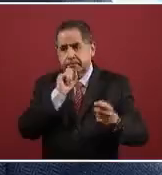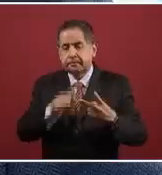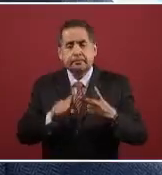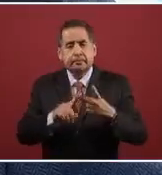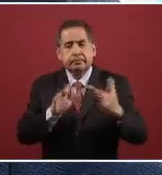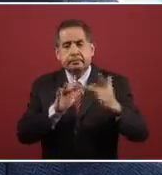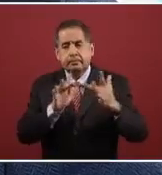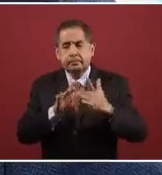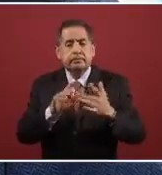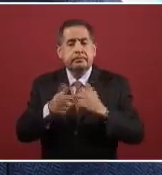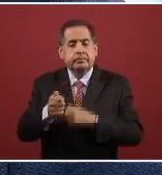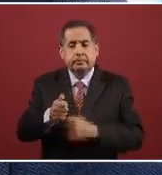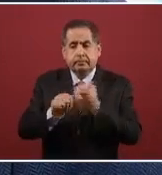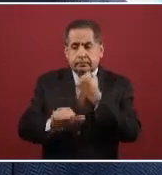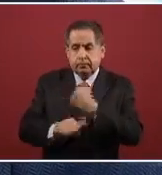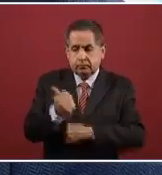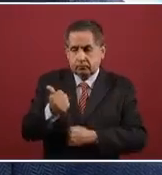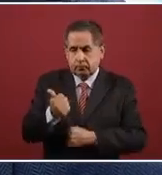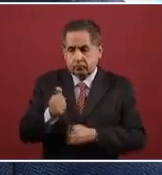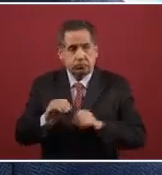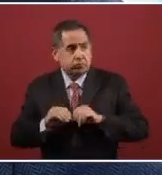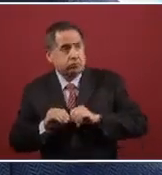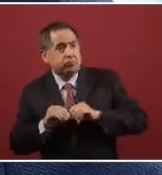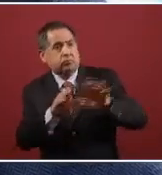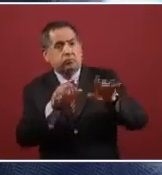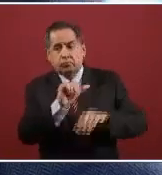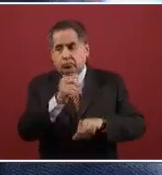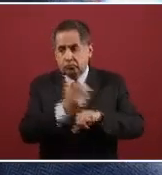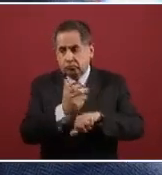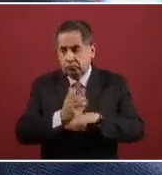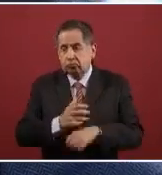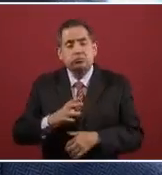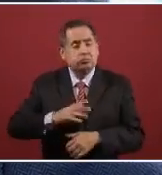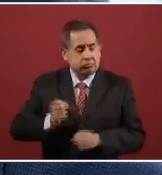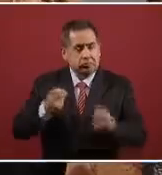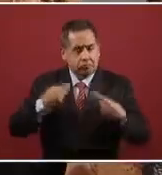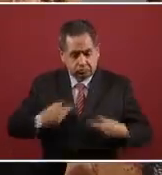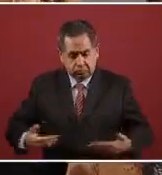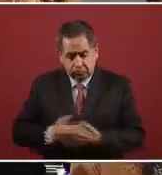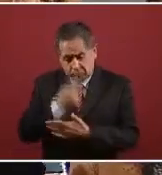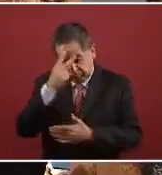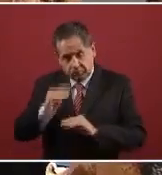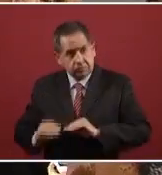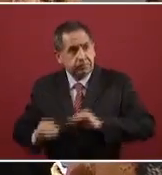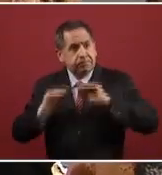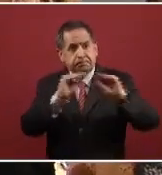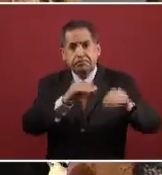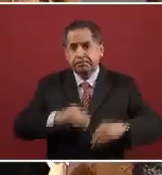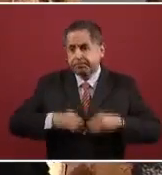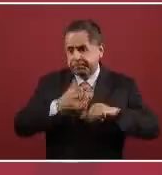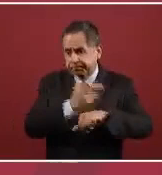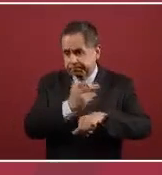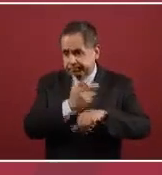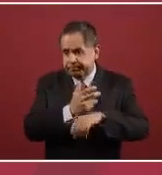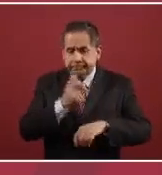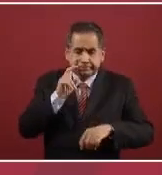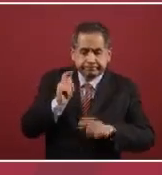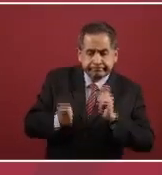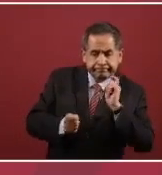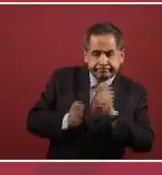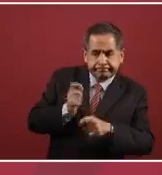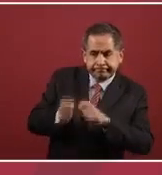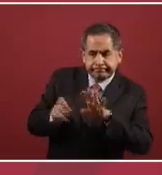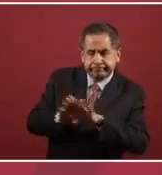de Canal 11. Quizás eso es lo más importante. Hay muchos paisanos que están en Estados Unidos y que están muy pendientes